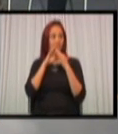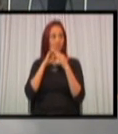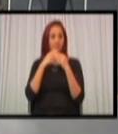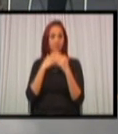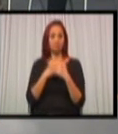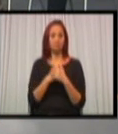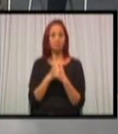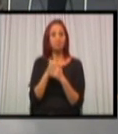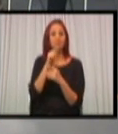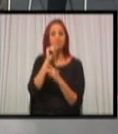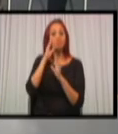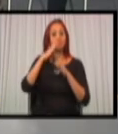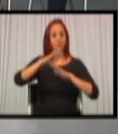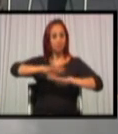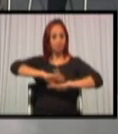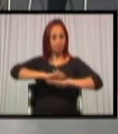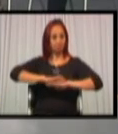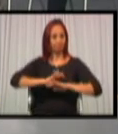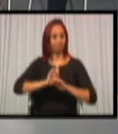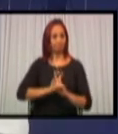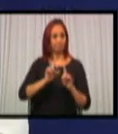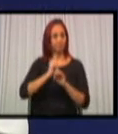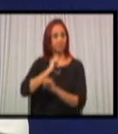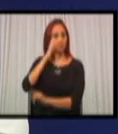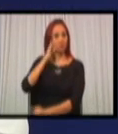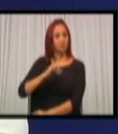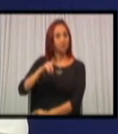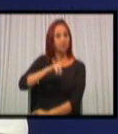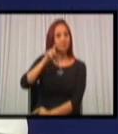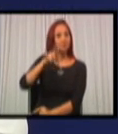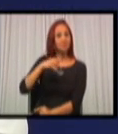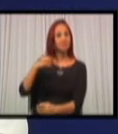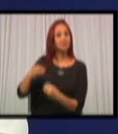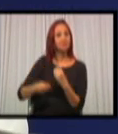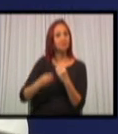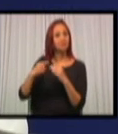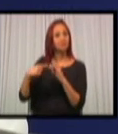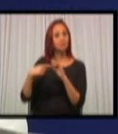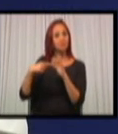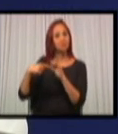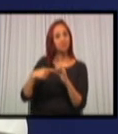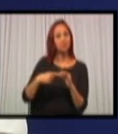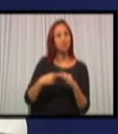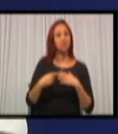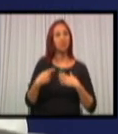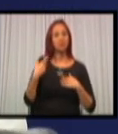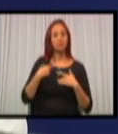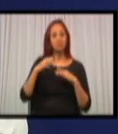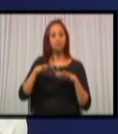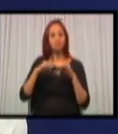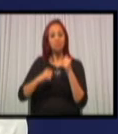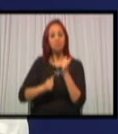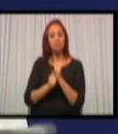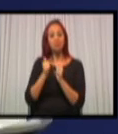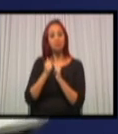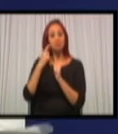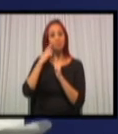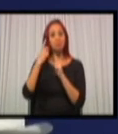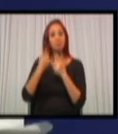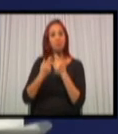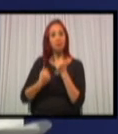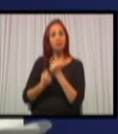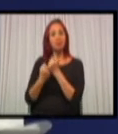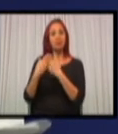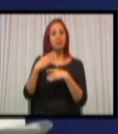Sí, no alcanza. Pero yo creo que lo que hay que hacer es priorizar, priorizar lo máximo para ir